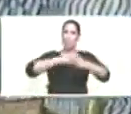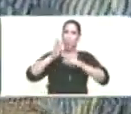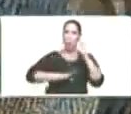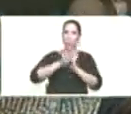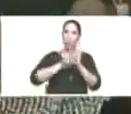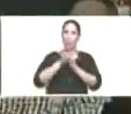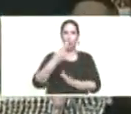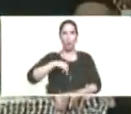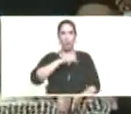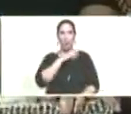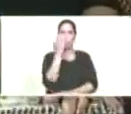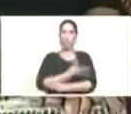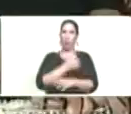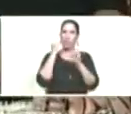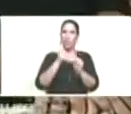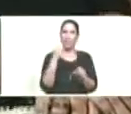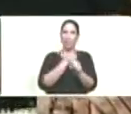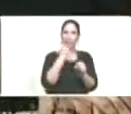de trabajo,